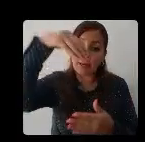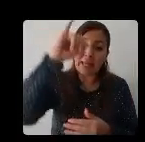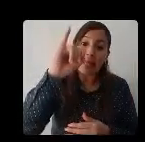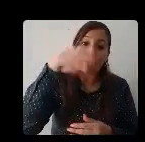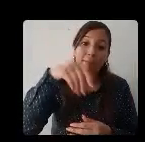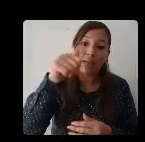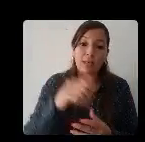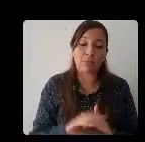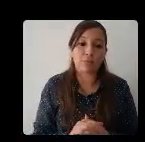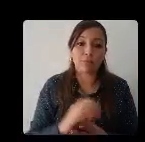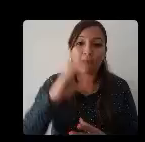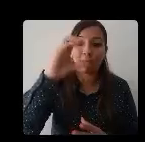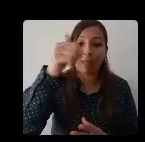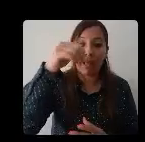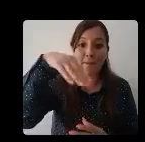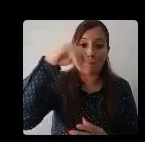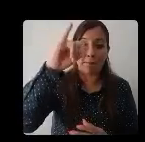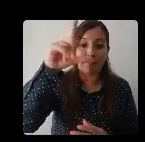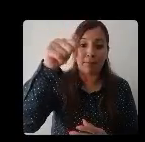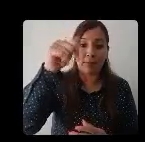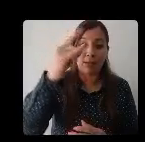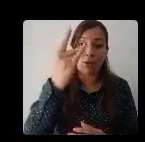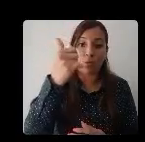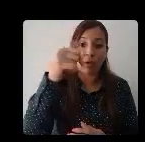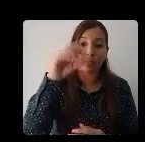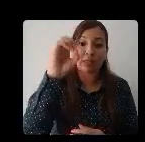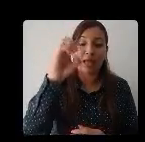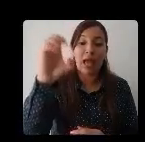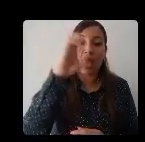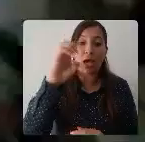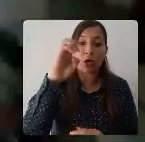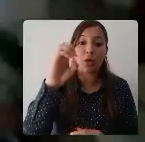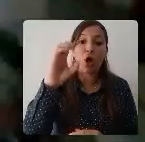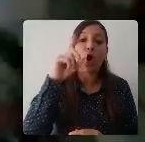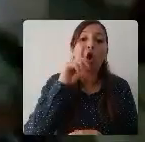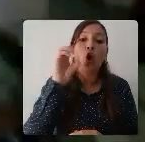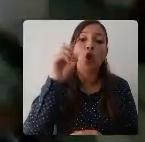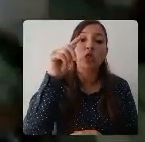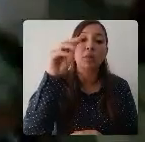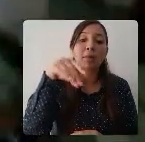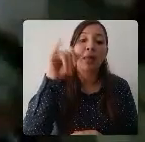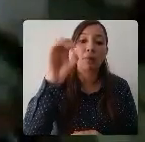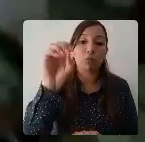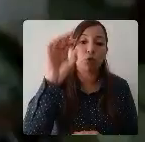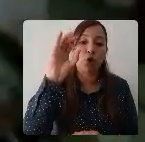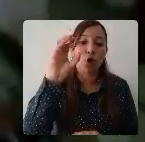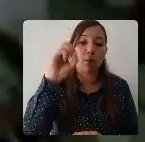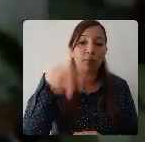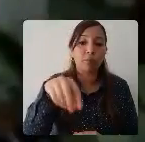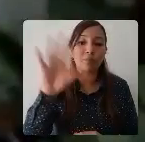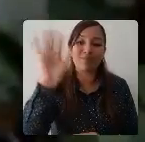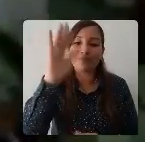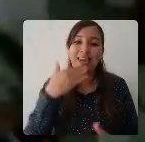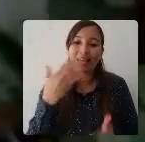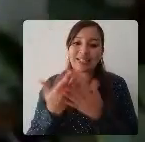camilahuasi@hotmail.com. Gracias, muchas gracias. Hasta luego. Gracias, Seida, por tu participación el día de